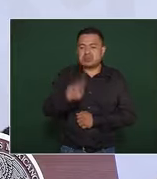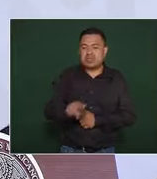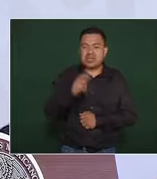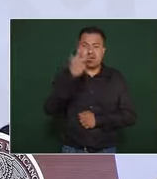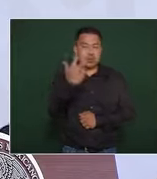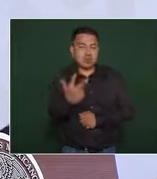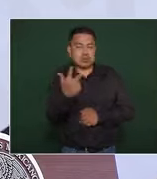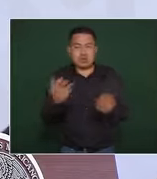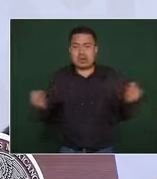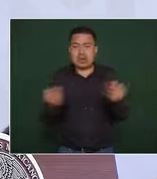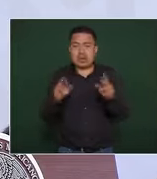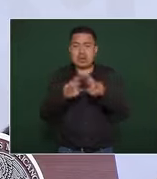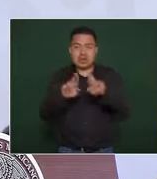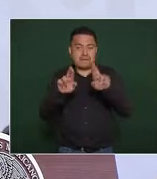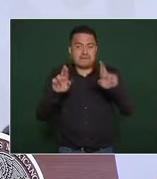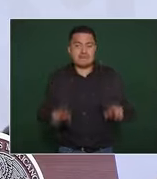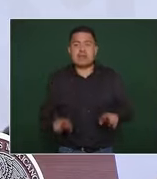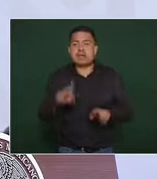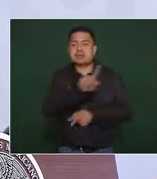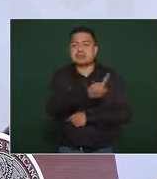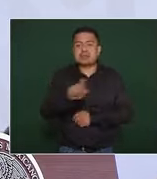151.488 refrigeradores y